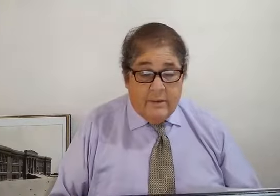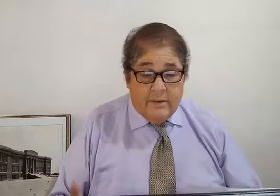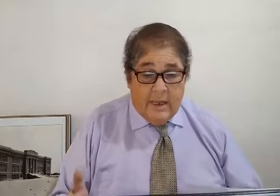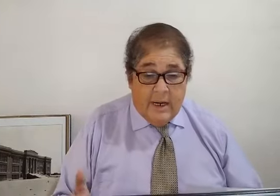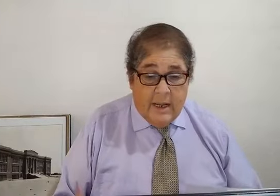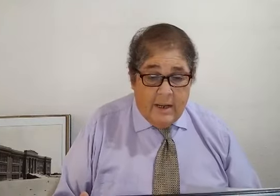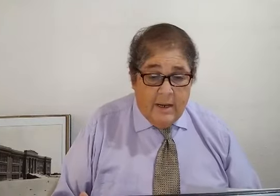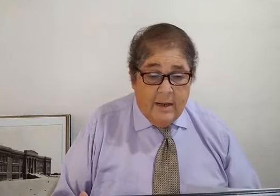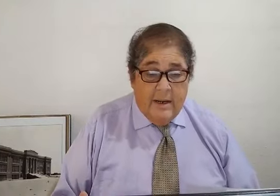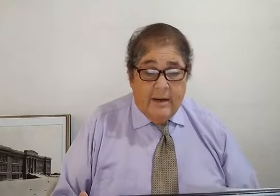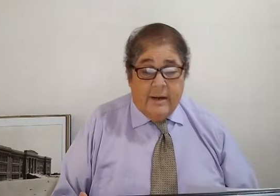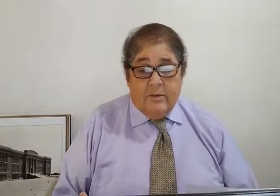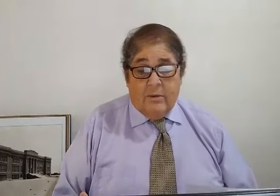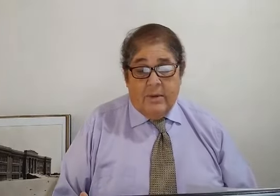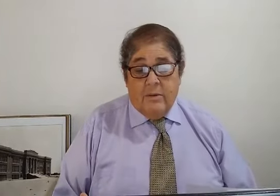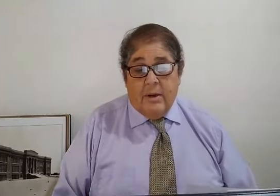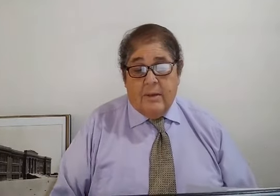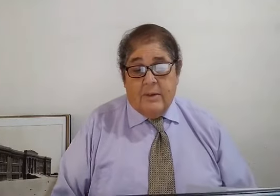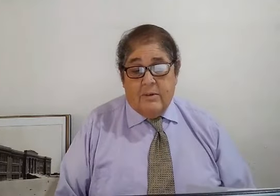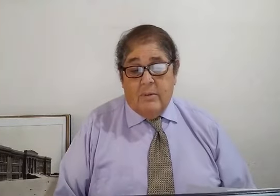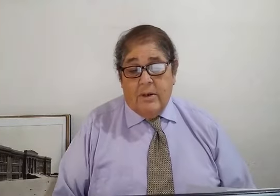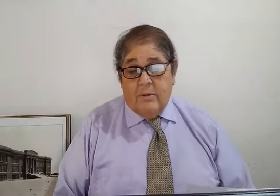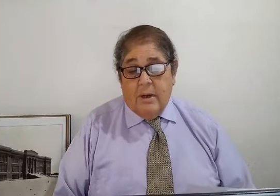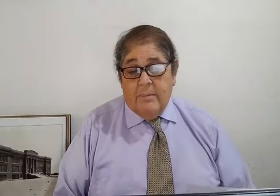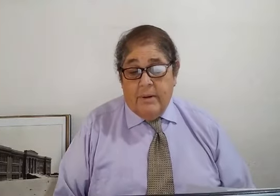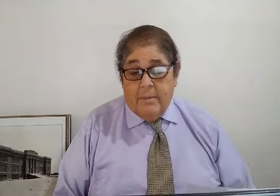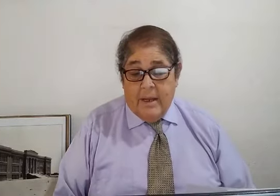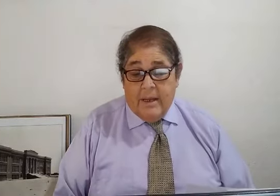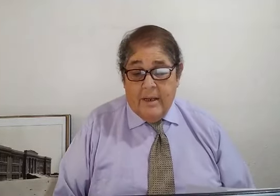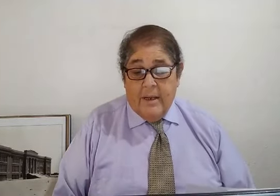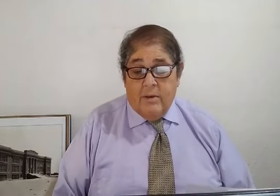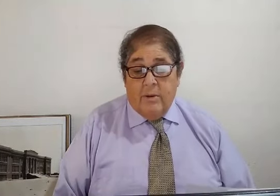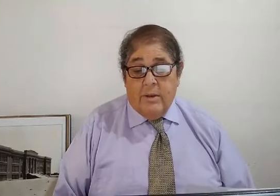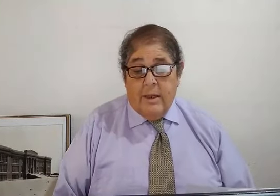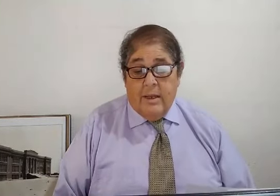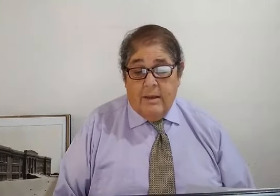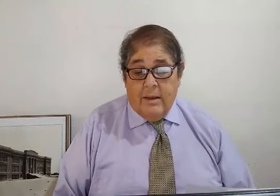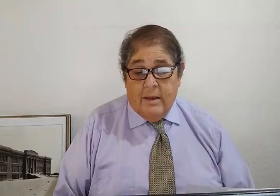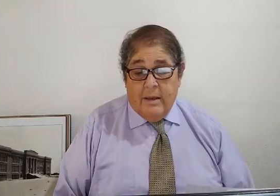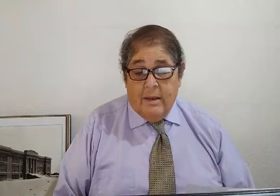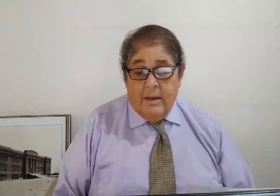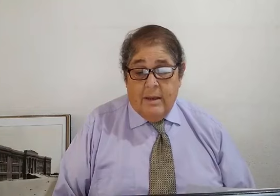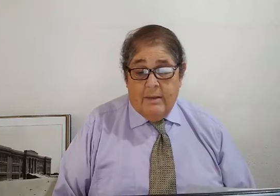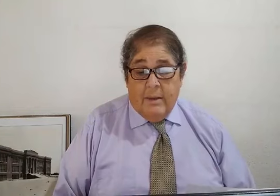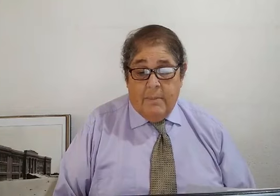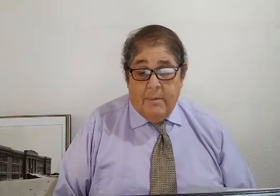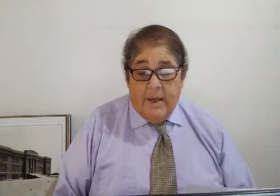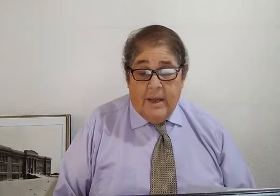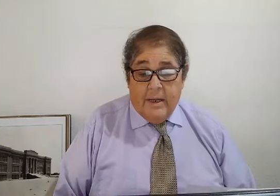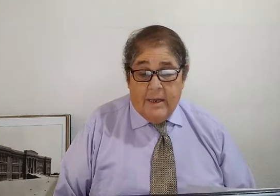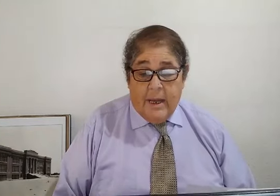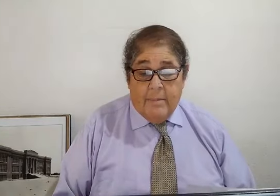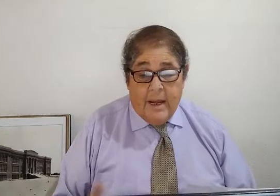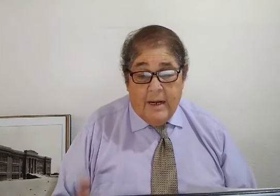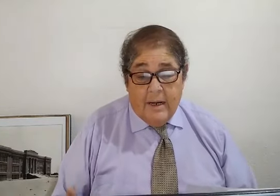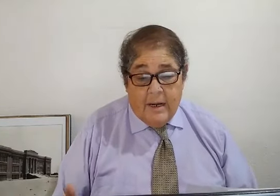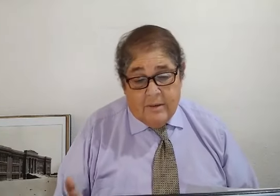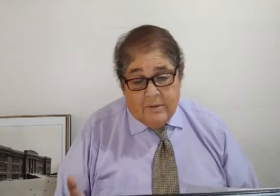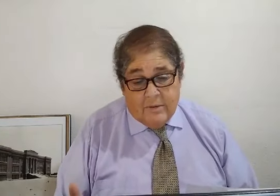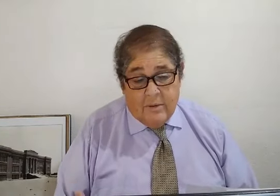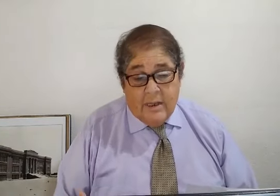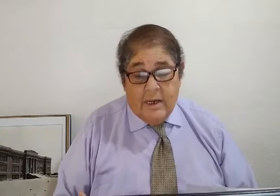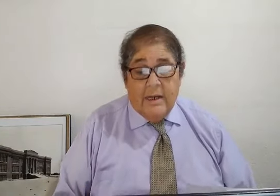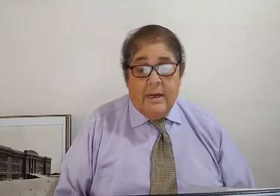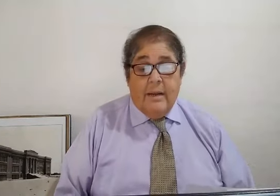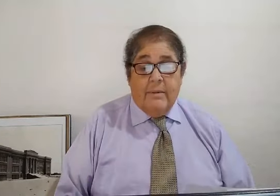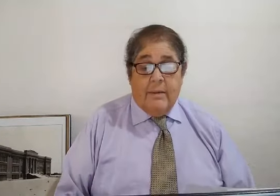se estará resolviendo en sesión virtual y privada donde se prevé que avalen la